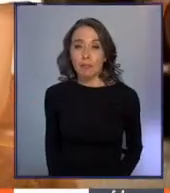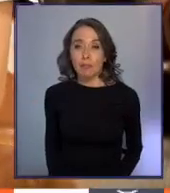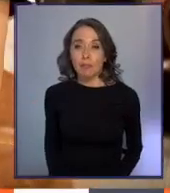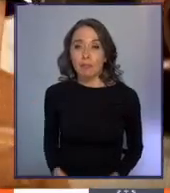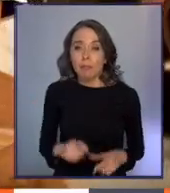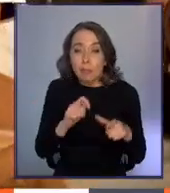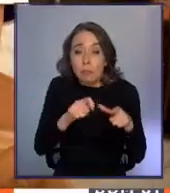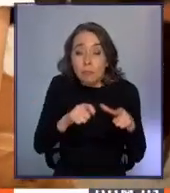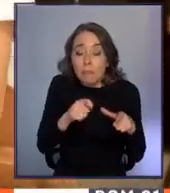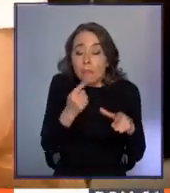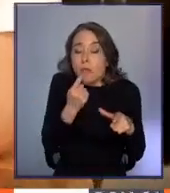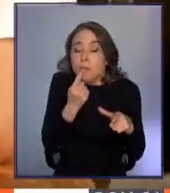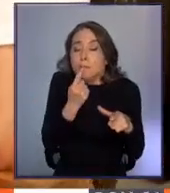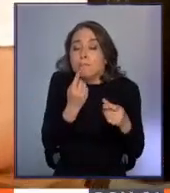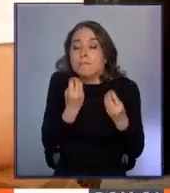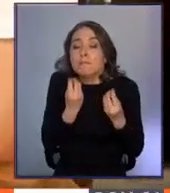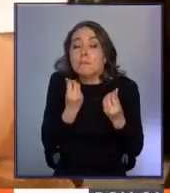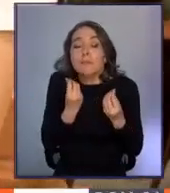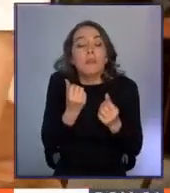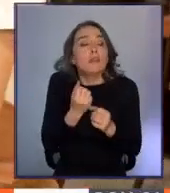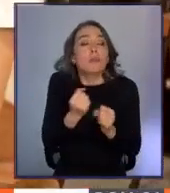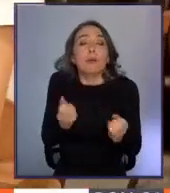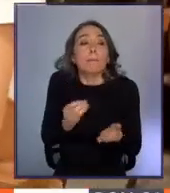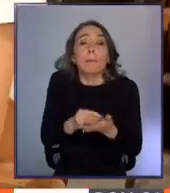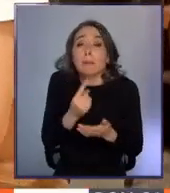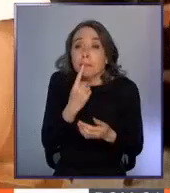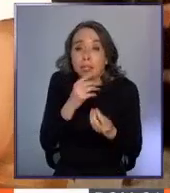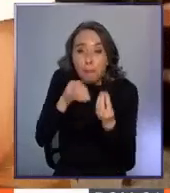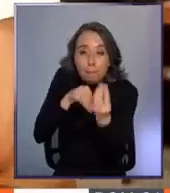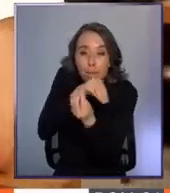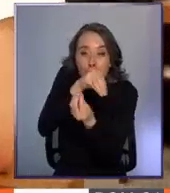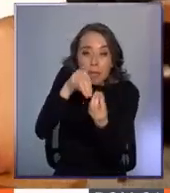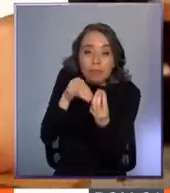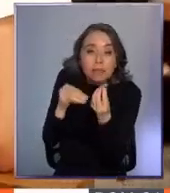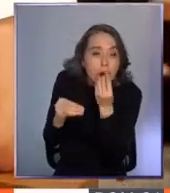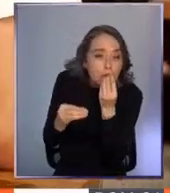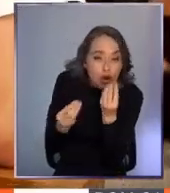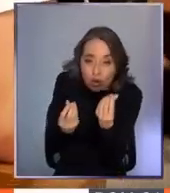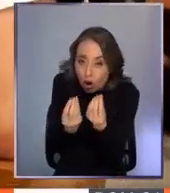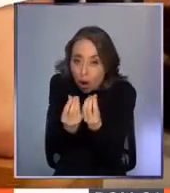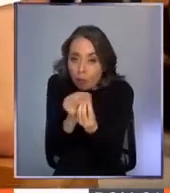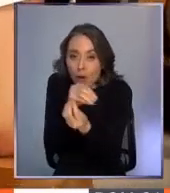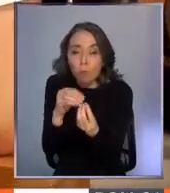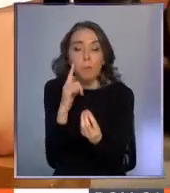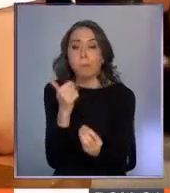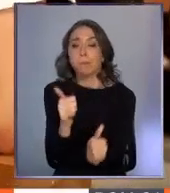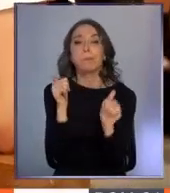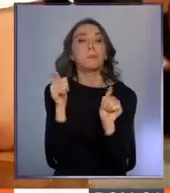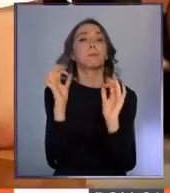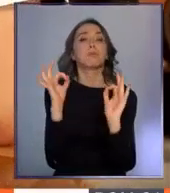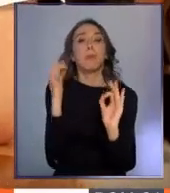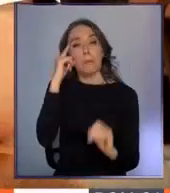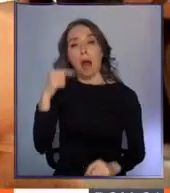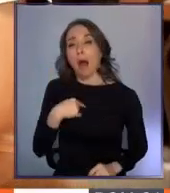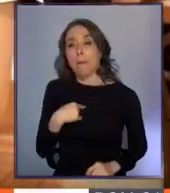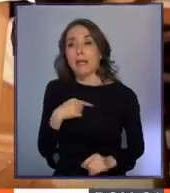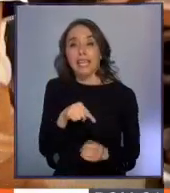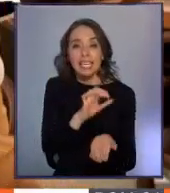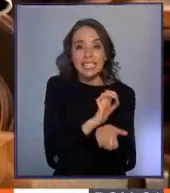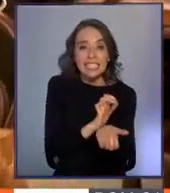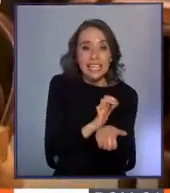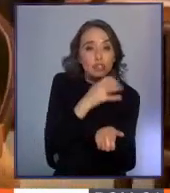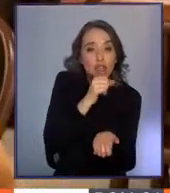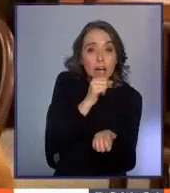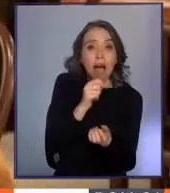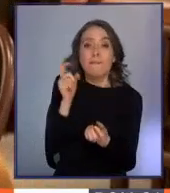Gozando más no poder. Es que hay fusiones, combinaciones que están destinadas al éxito para mí. Y esta del queso de cabra con la